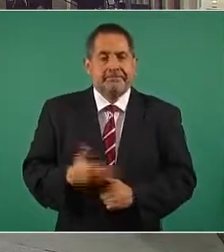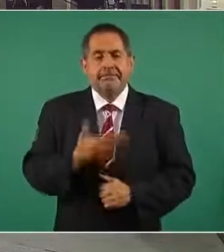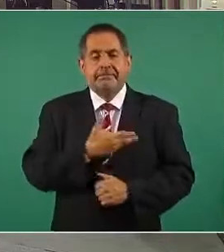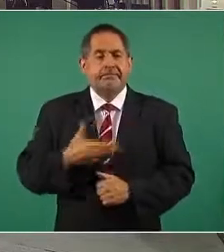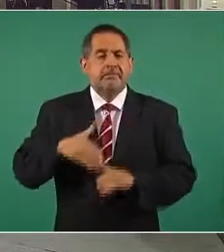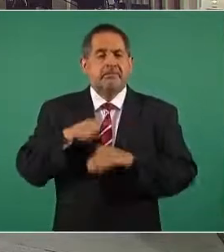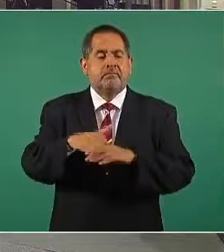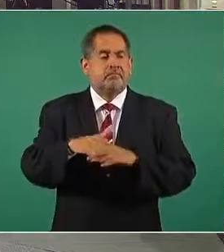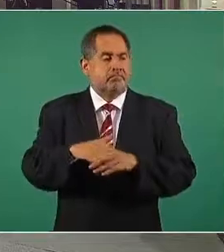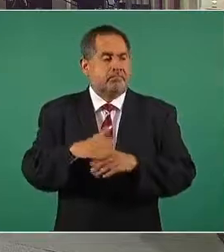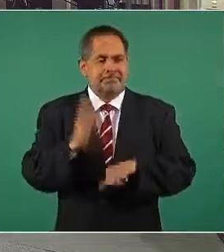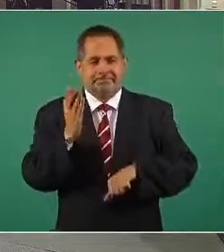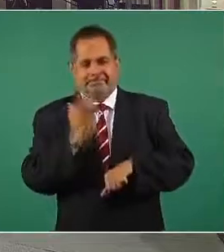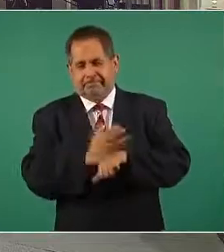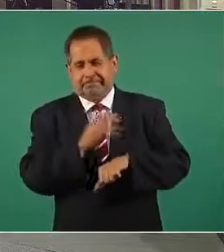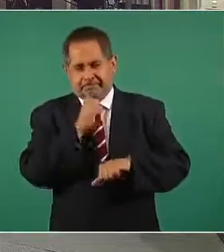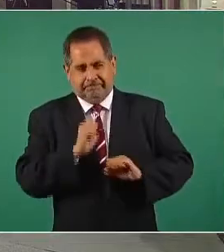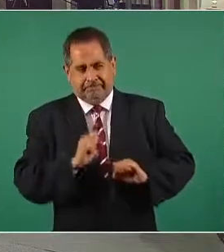impunidad,